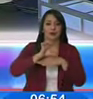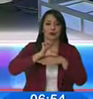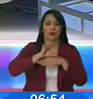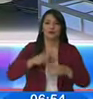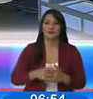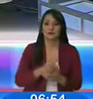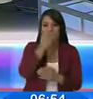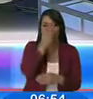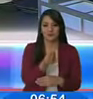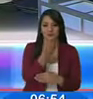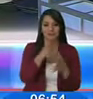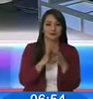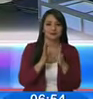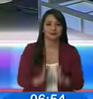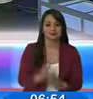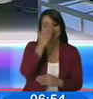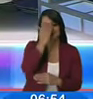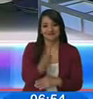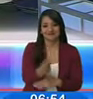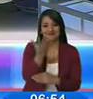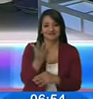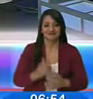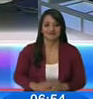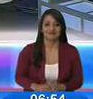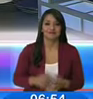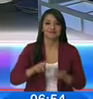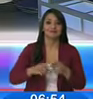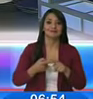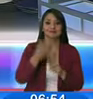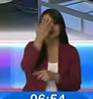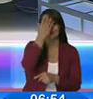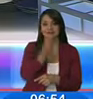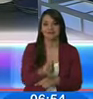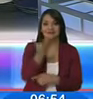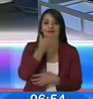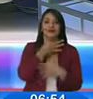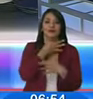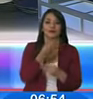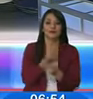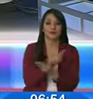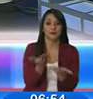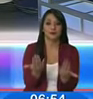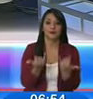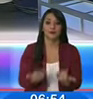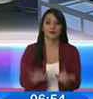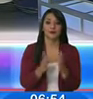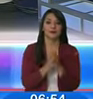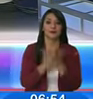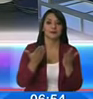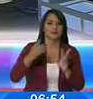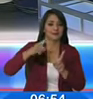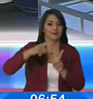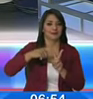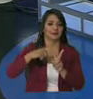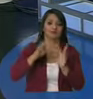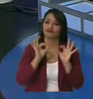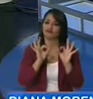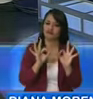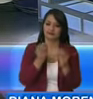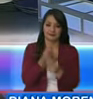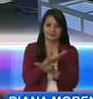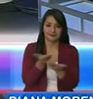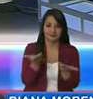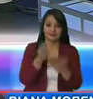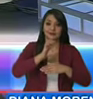querida Anita, buenos días. Gloria Anita, amigos televidentes, muy buenos días. Qué gusto poderlos acompañar en esta primera emisión del Comercio TV. Dispuestos a llevarle todas